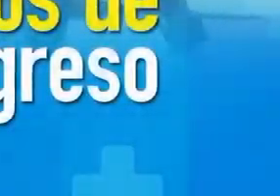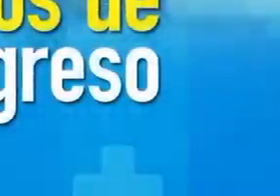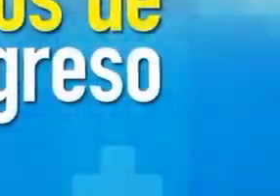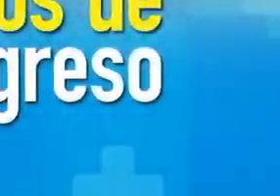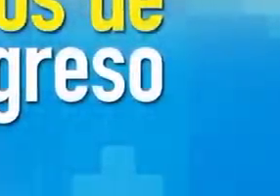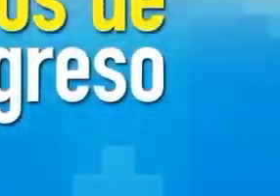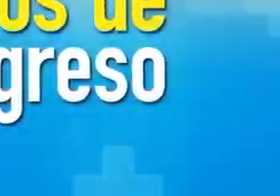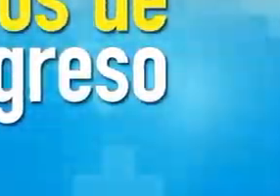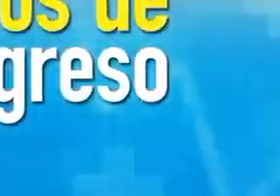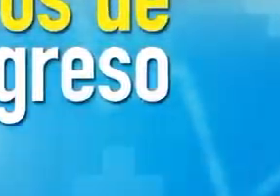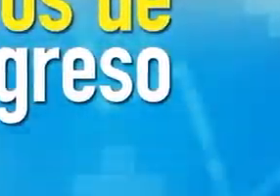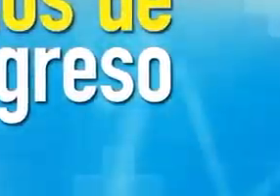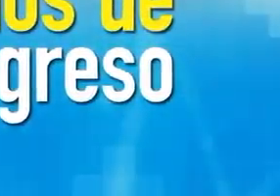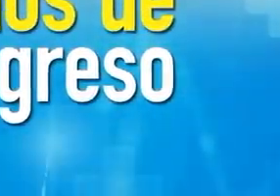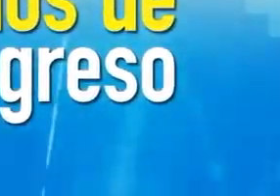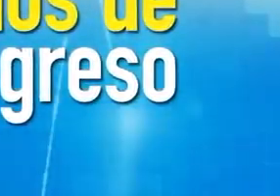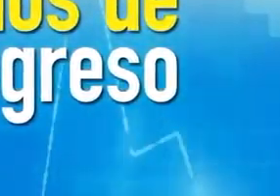y